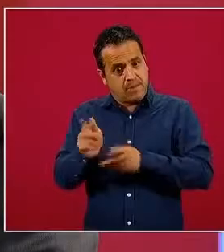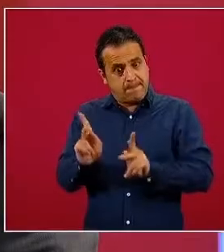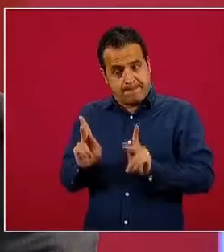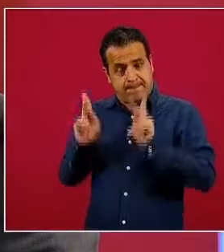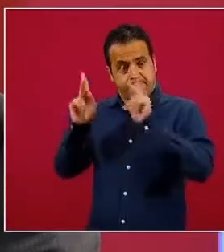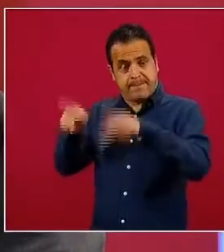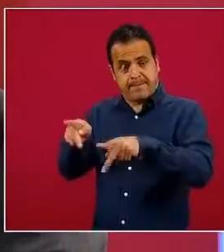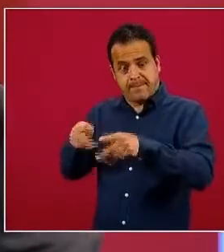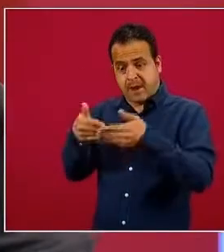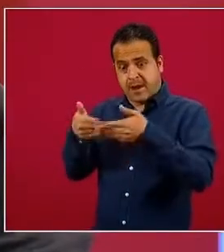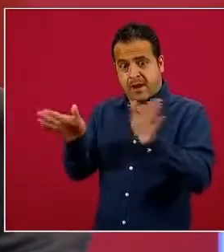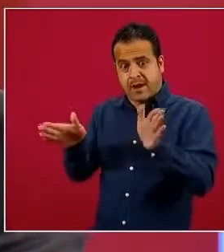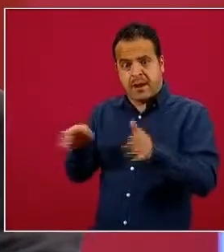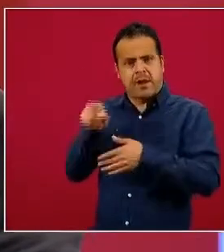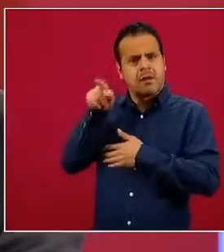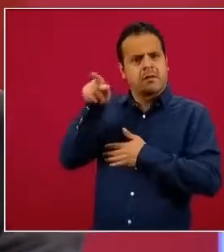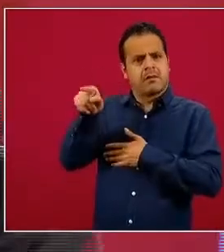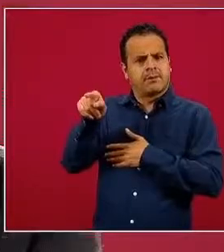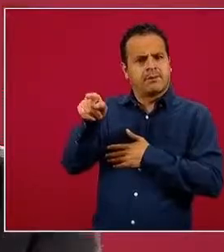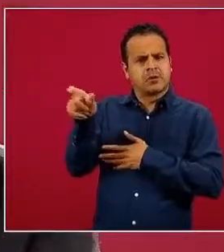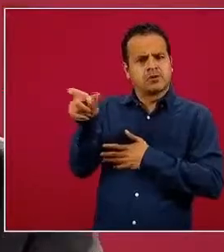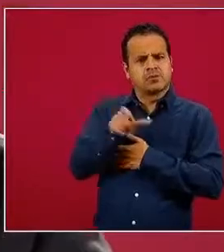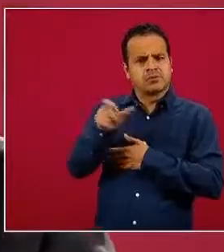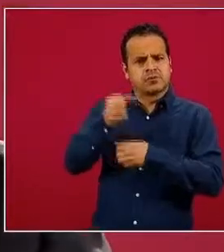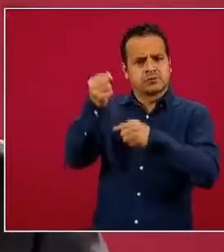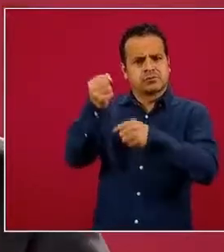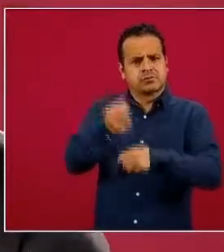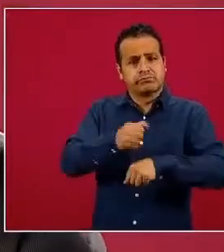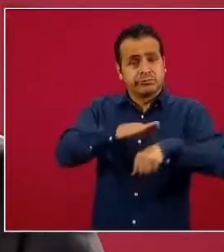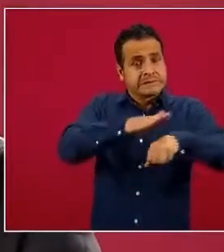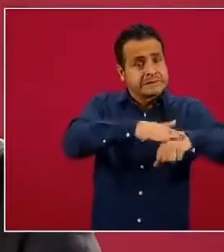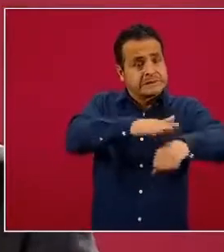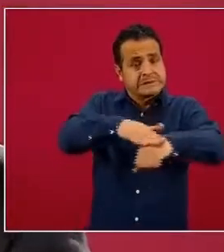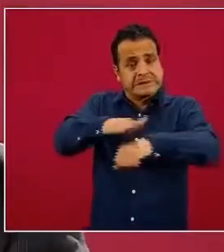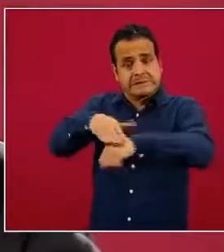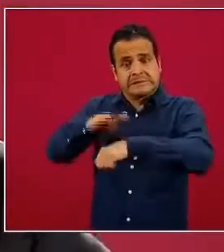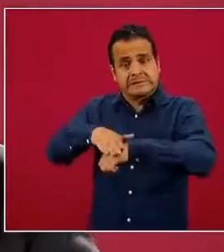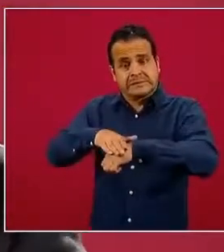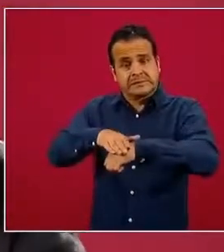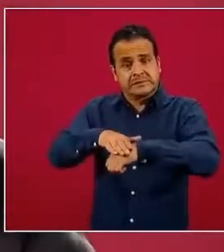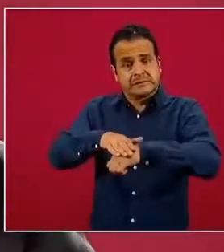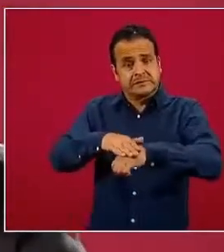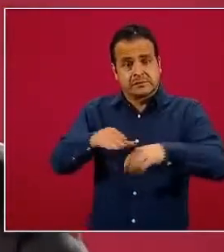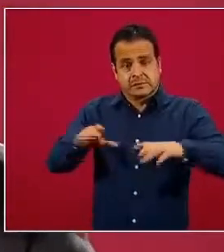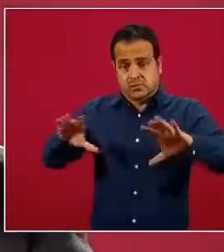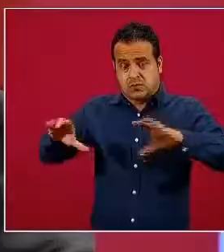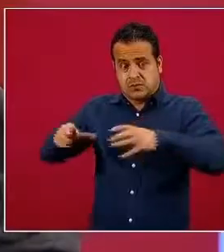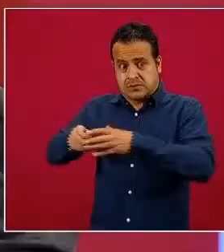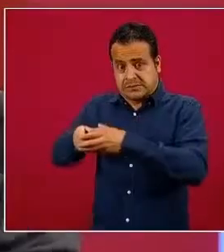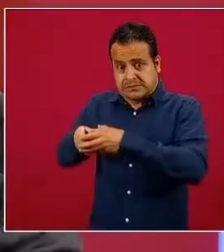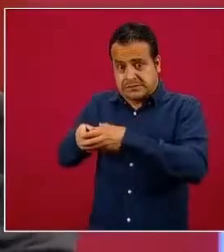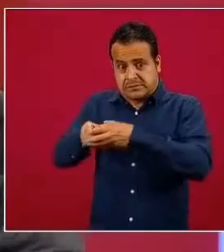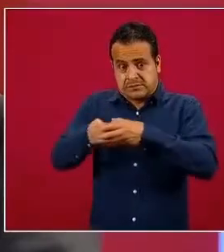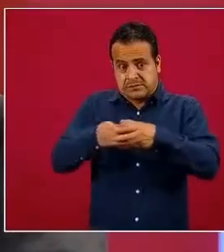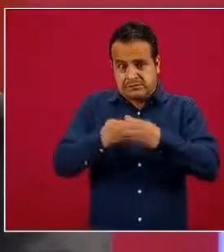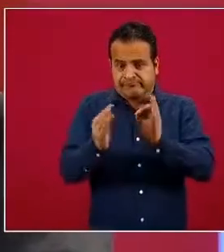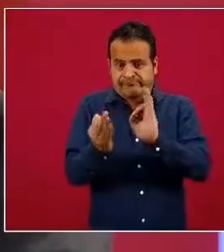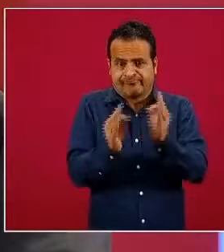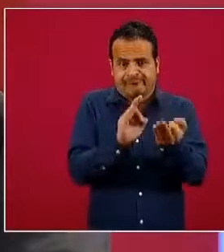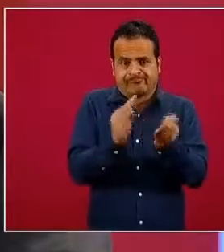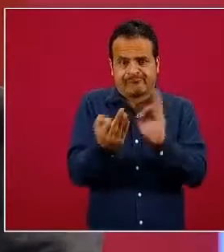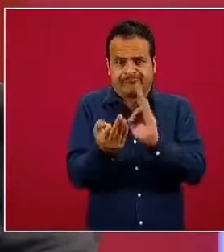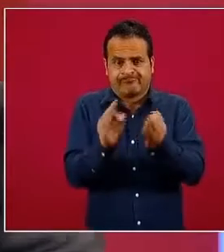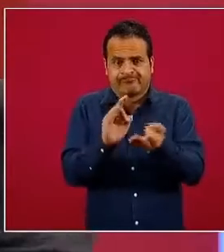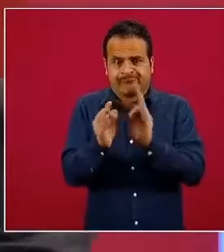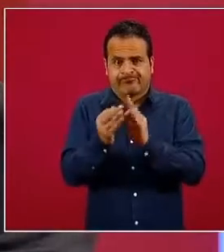Xochimilco, se ha exhortado a las comunidades, es más, ellas mismas, los propios liderazgos